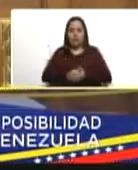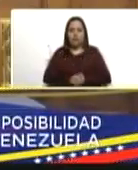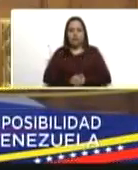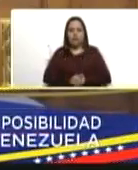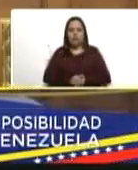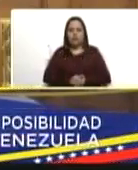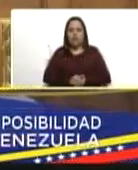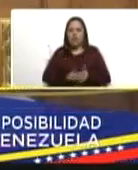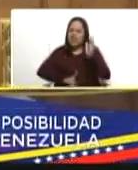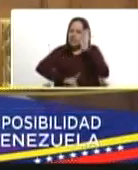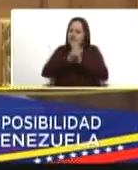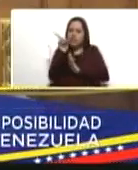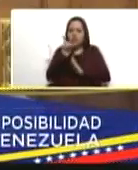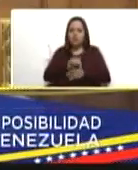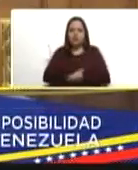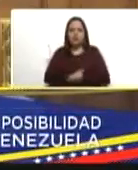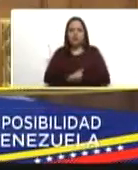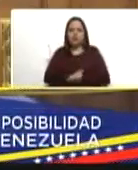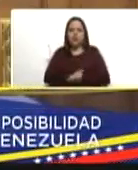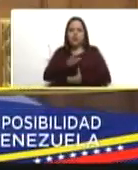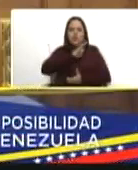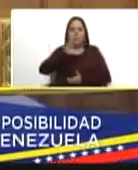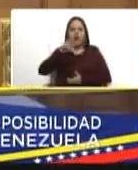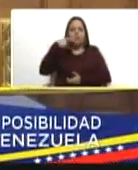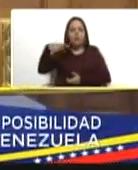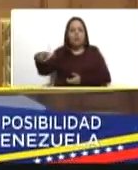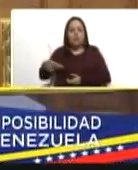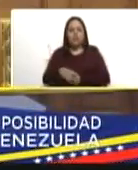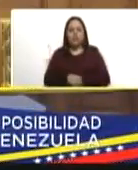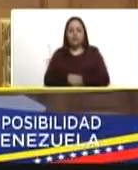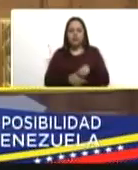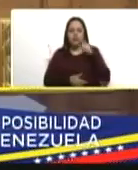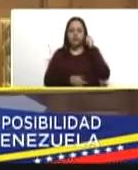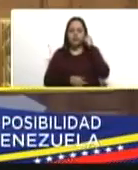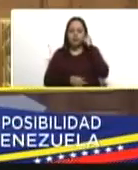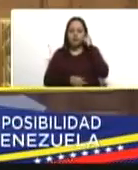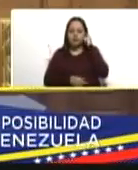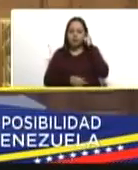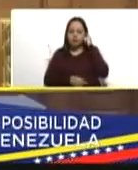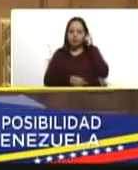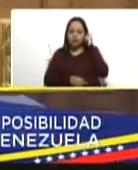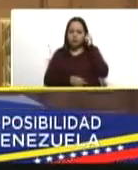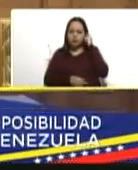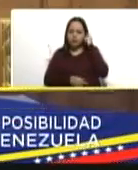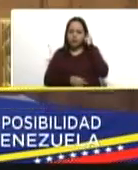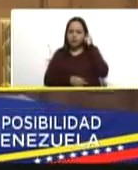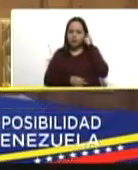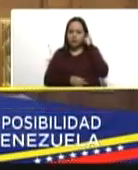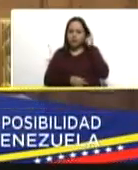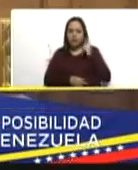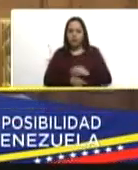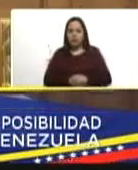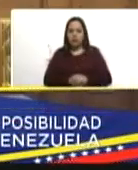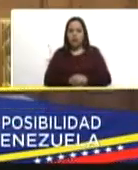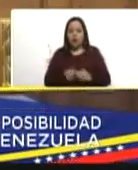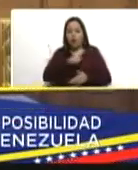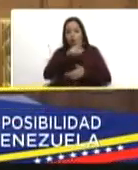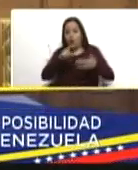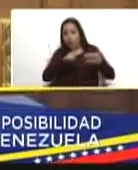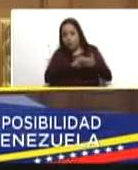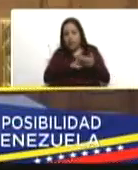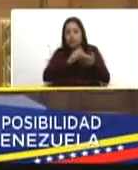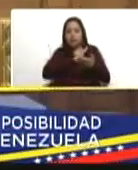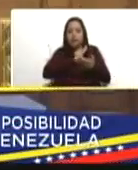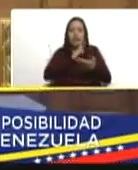el desarrollo la soberanía política y territorial el goce ilimitado en nuestras riquezas espirituales